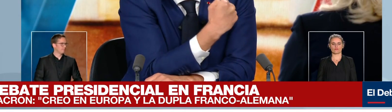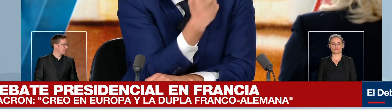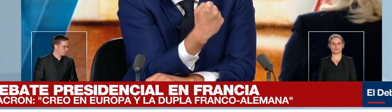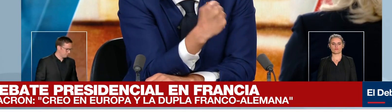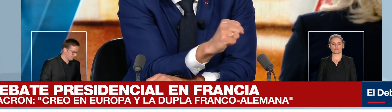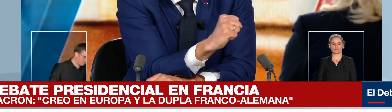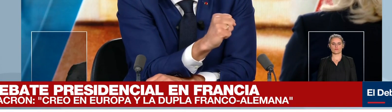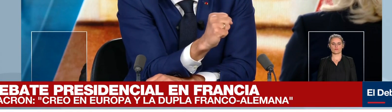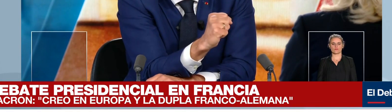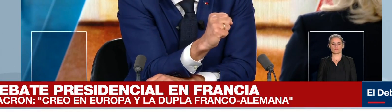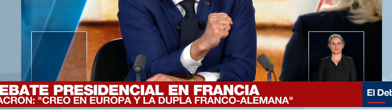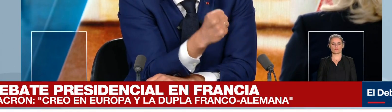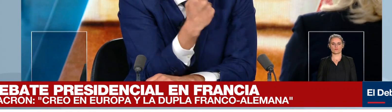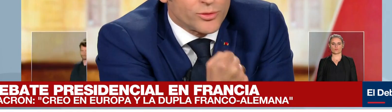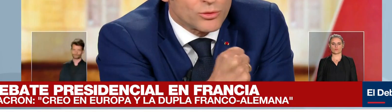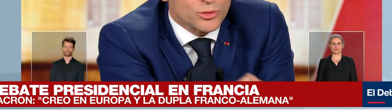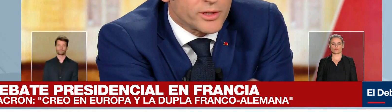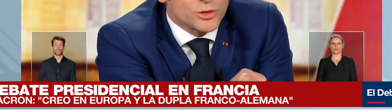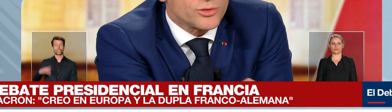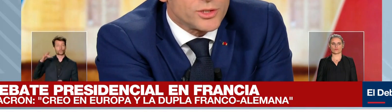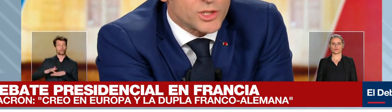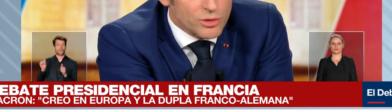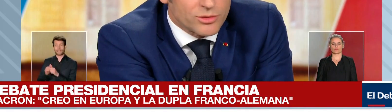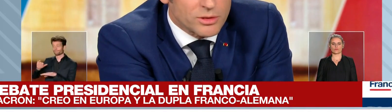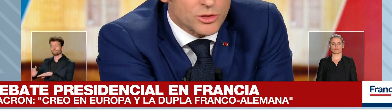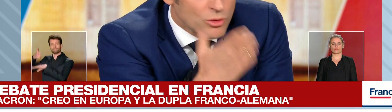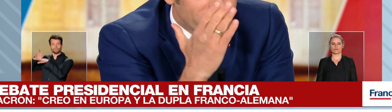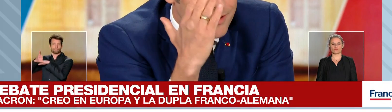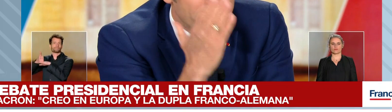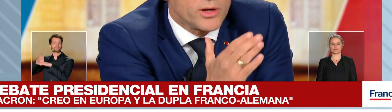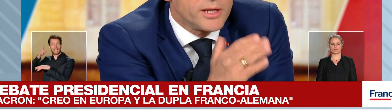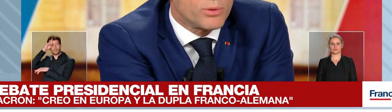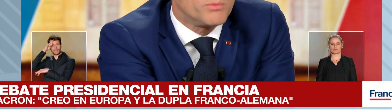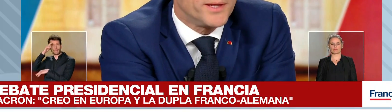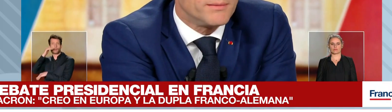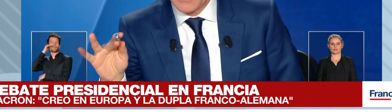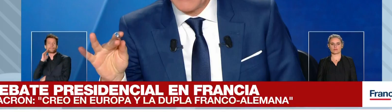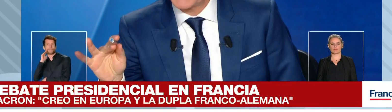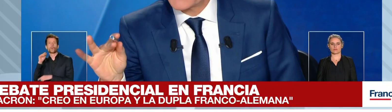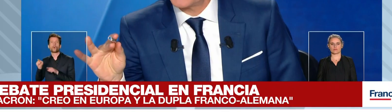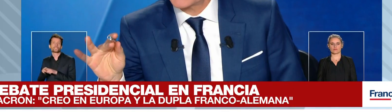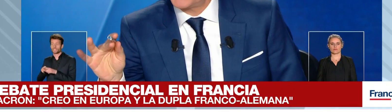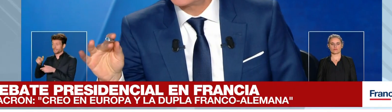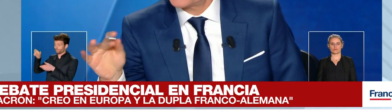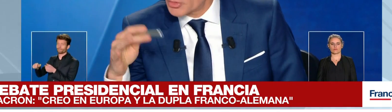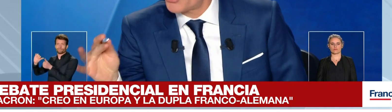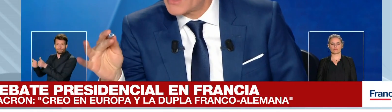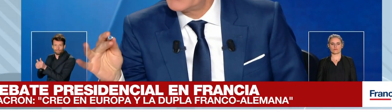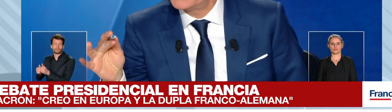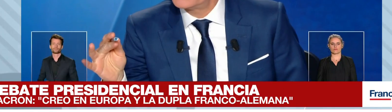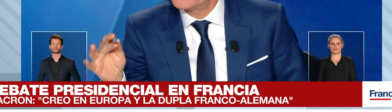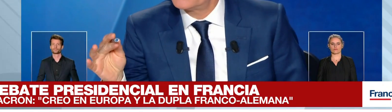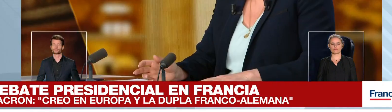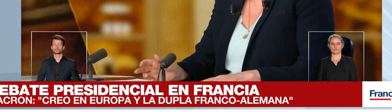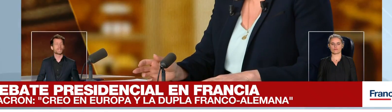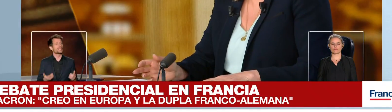confianza. Lo que supimos hacer con la señora Merkel y hoy lo que hacemos con el señor Scholz. Creo que es la buena línea para el país. Misma pregunta,